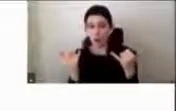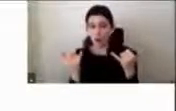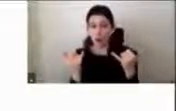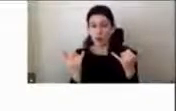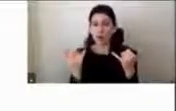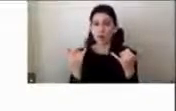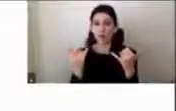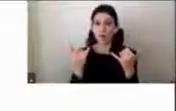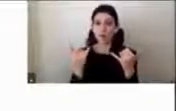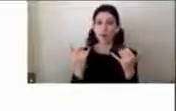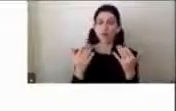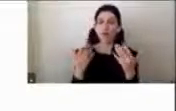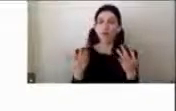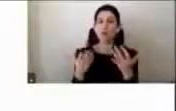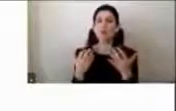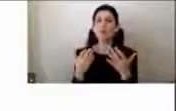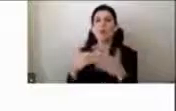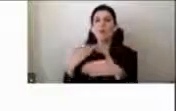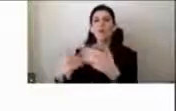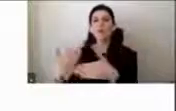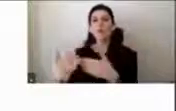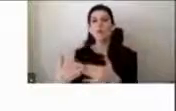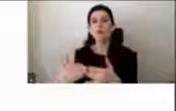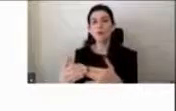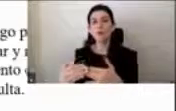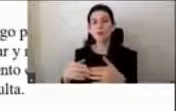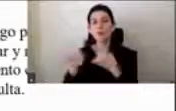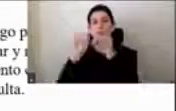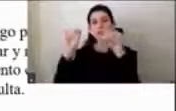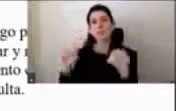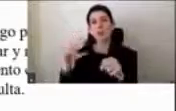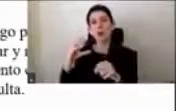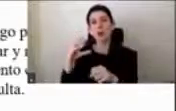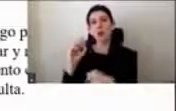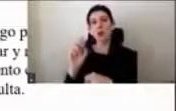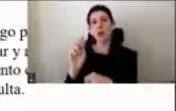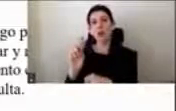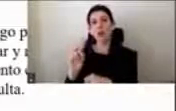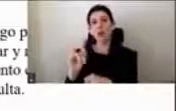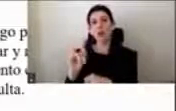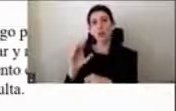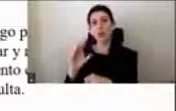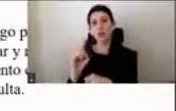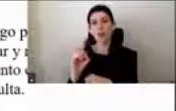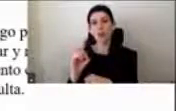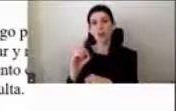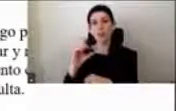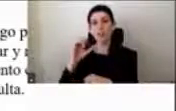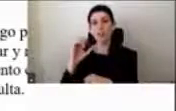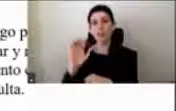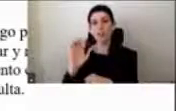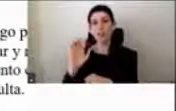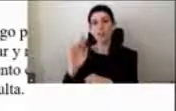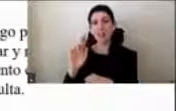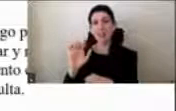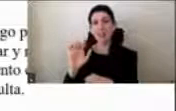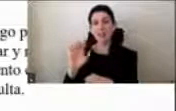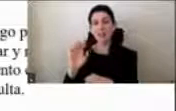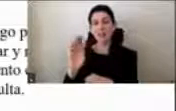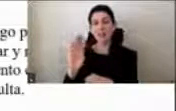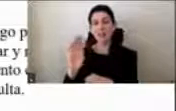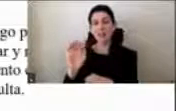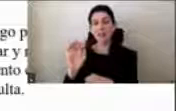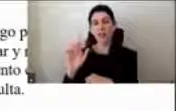cerebelar. En este artículo, los autores inician planteando algunos antecedentes de autores